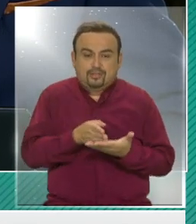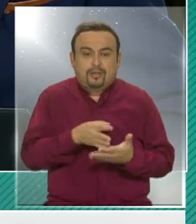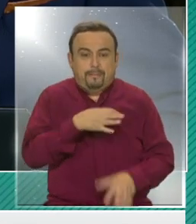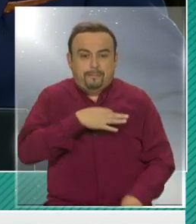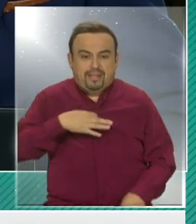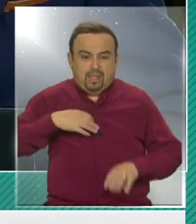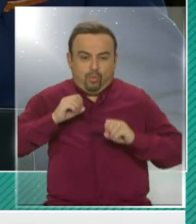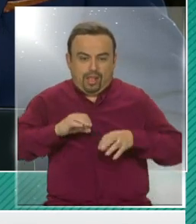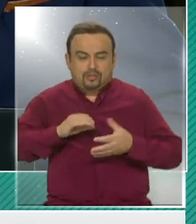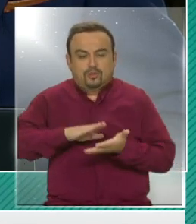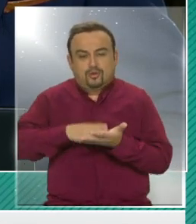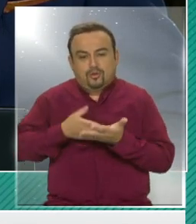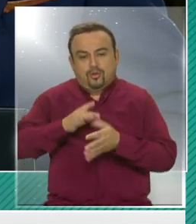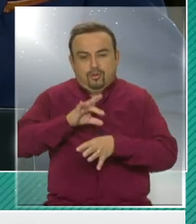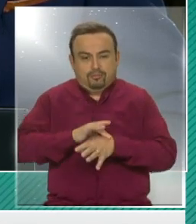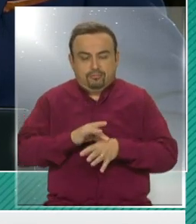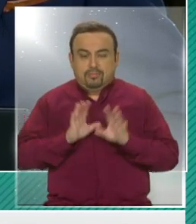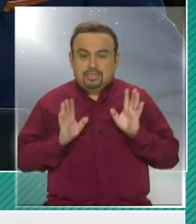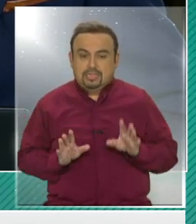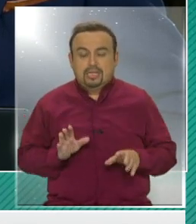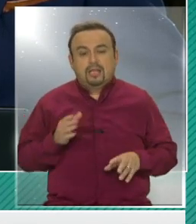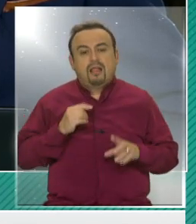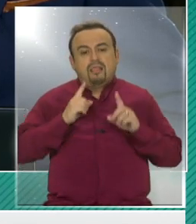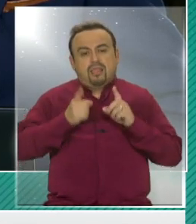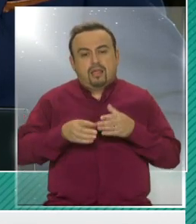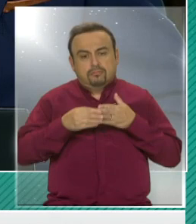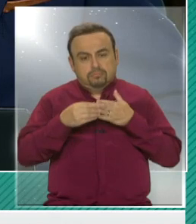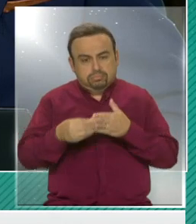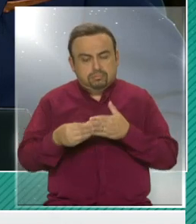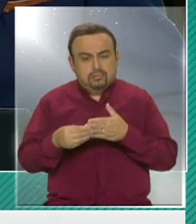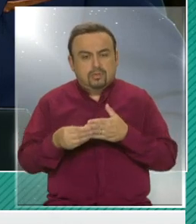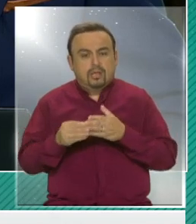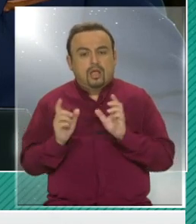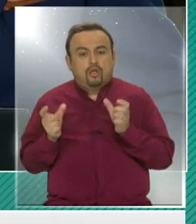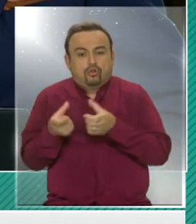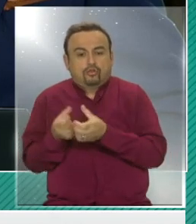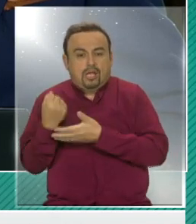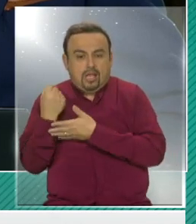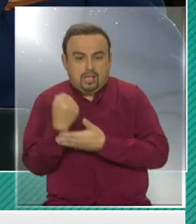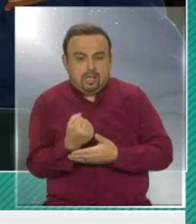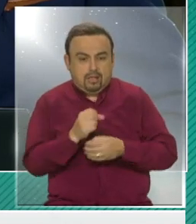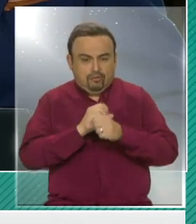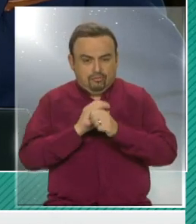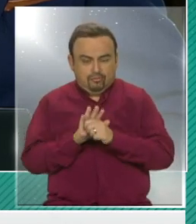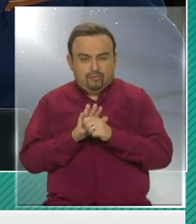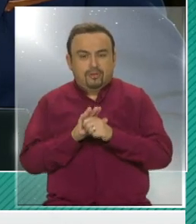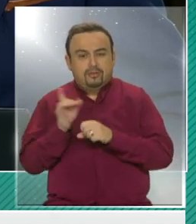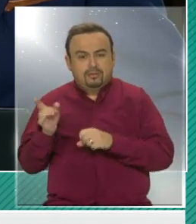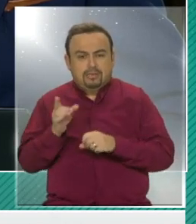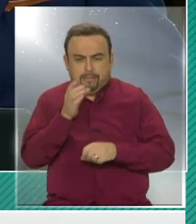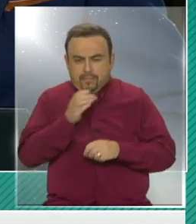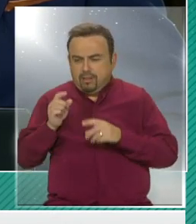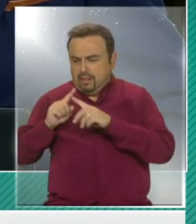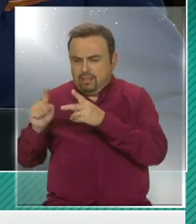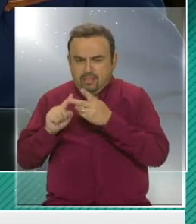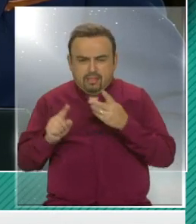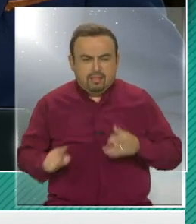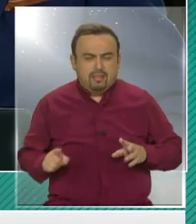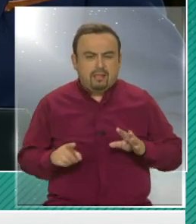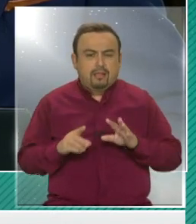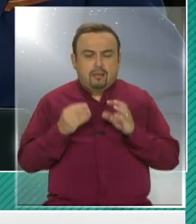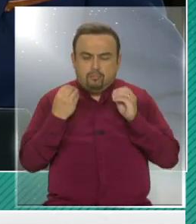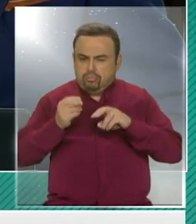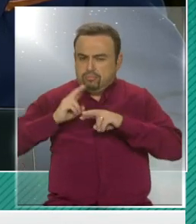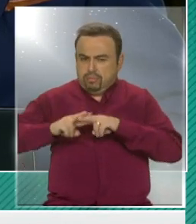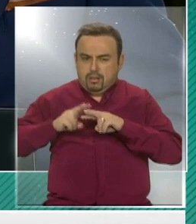pero parece súper lógico seguir los consejos del consejo asesor código excepto que son gente de todos los espectros muy